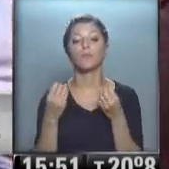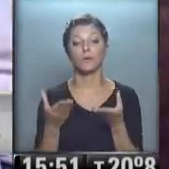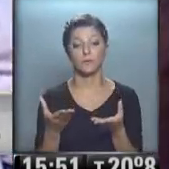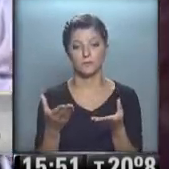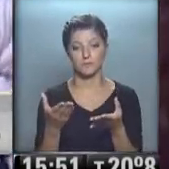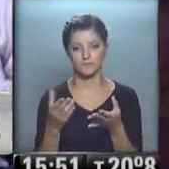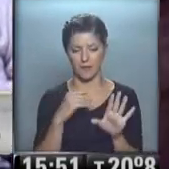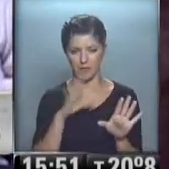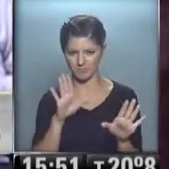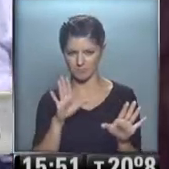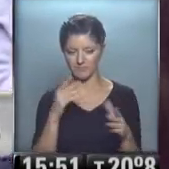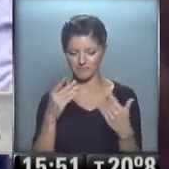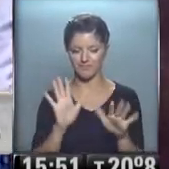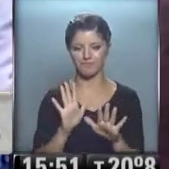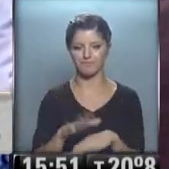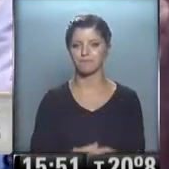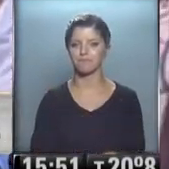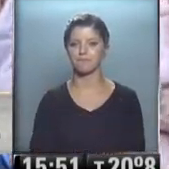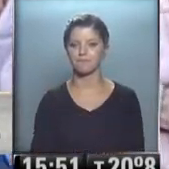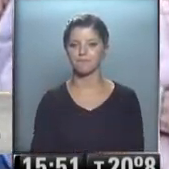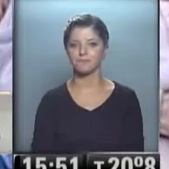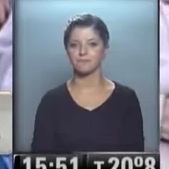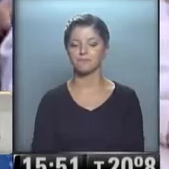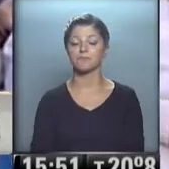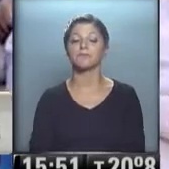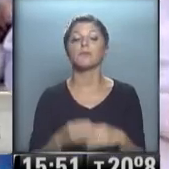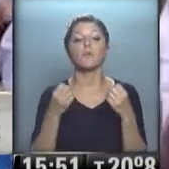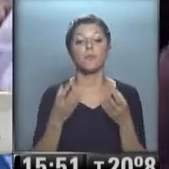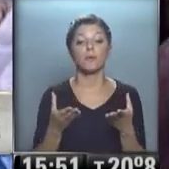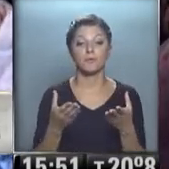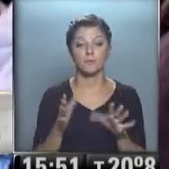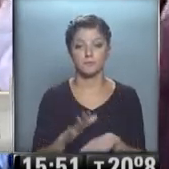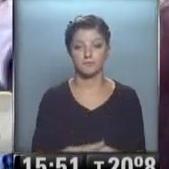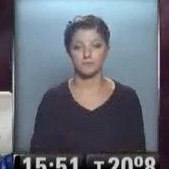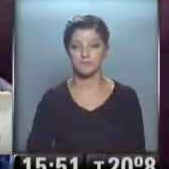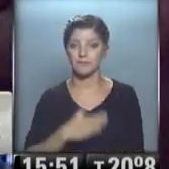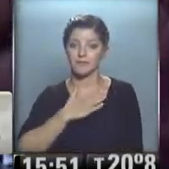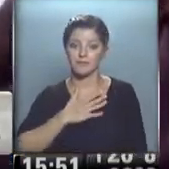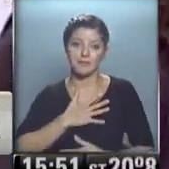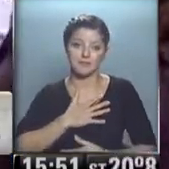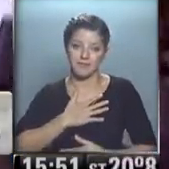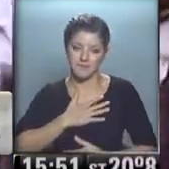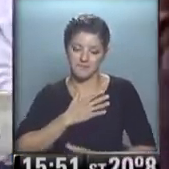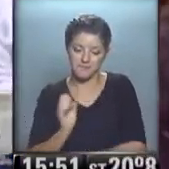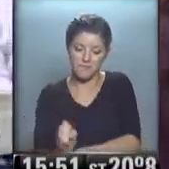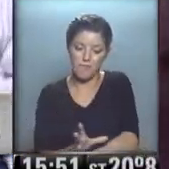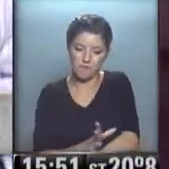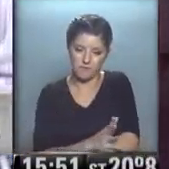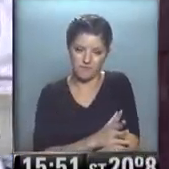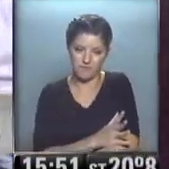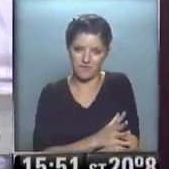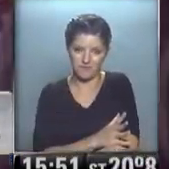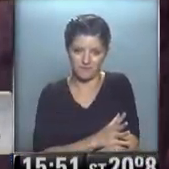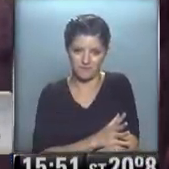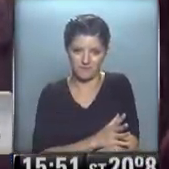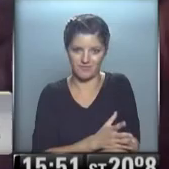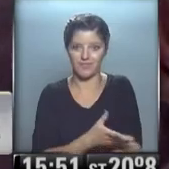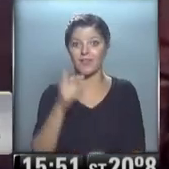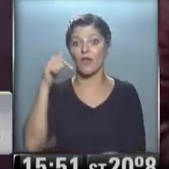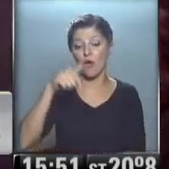A ver, ahí está. Bueno, es una alegría y una emoción que